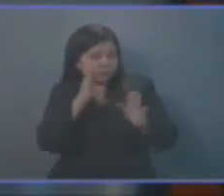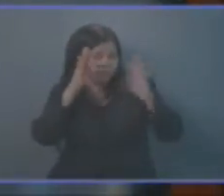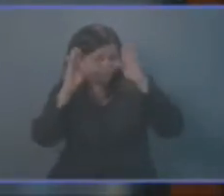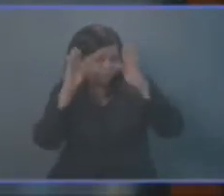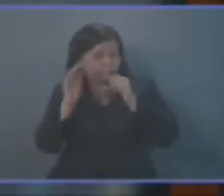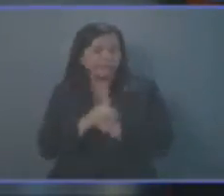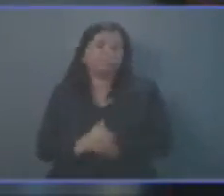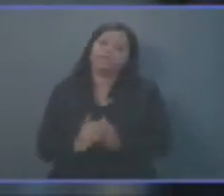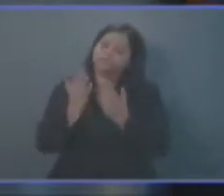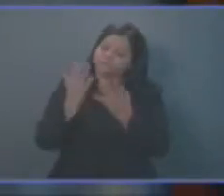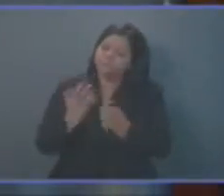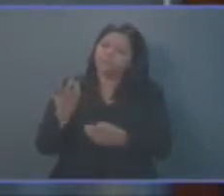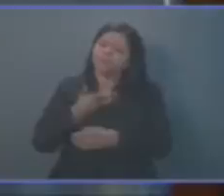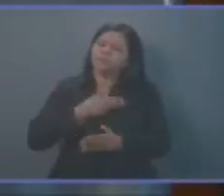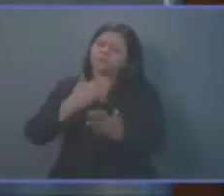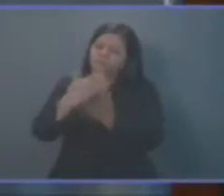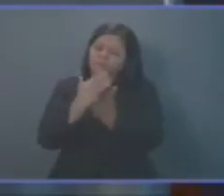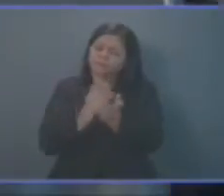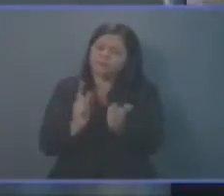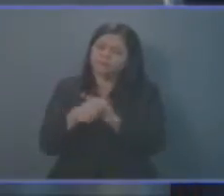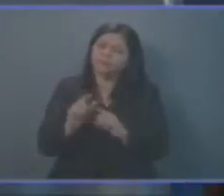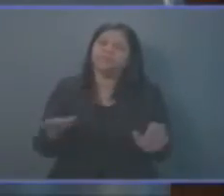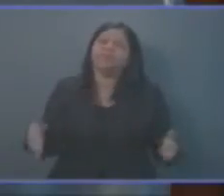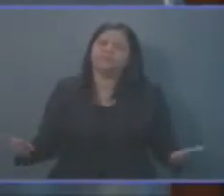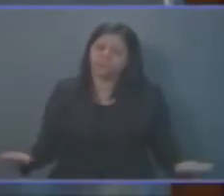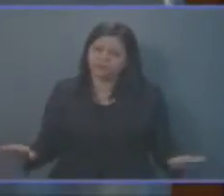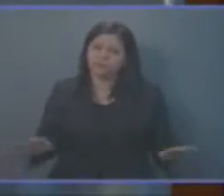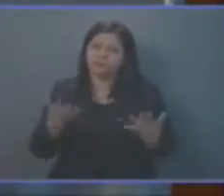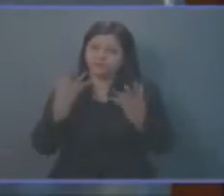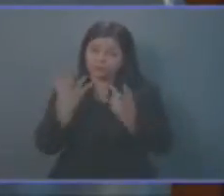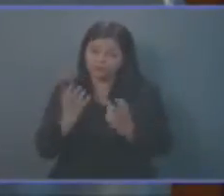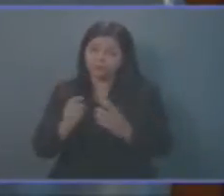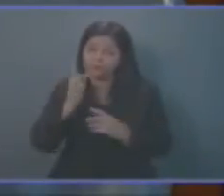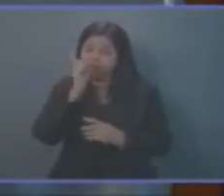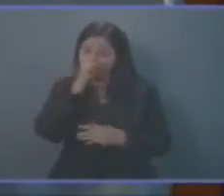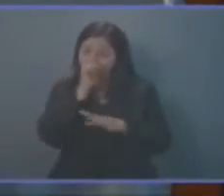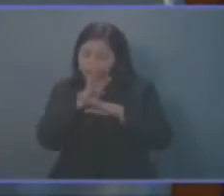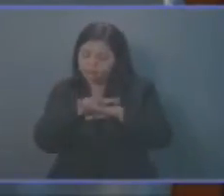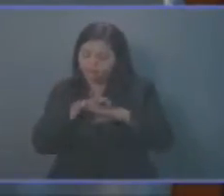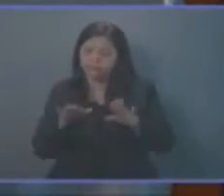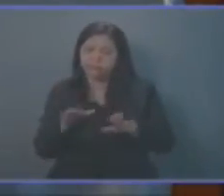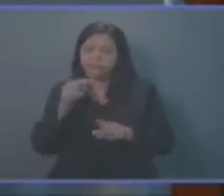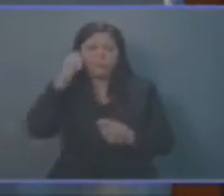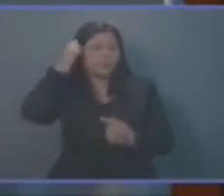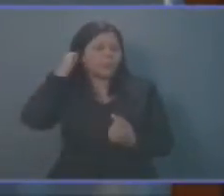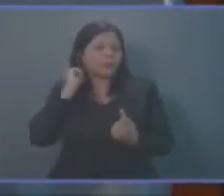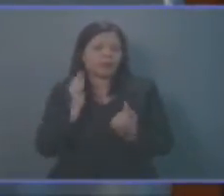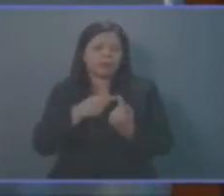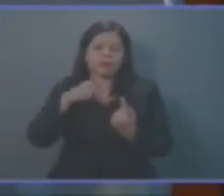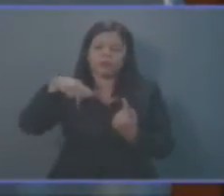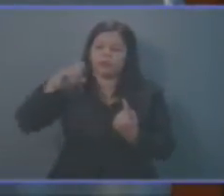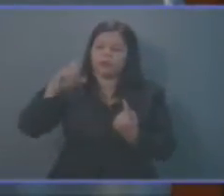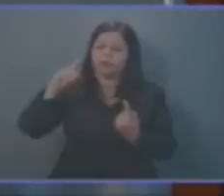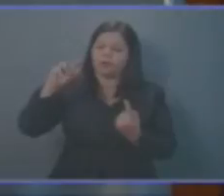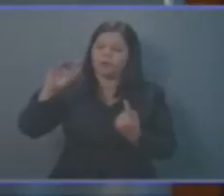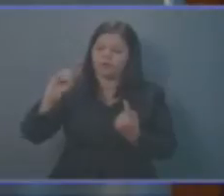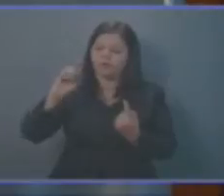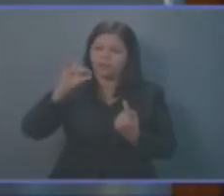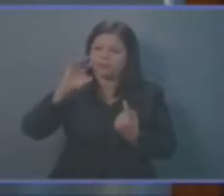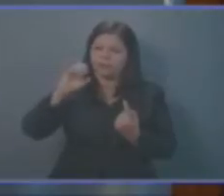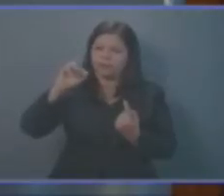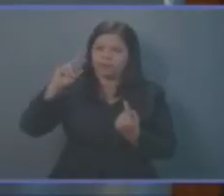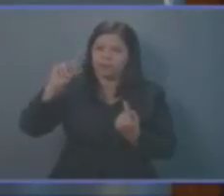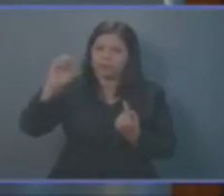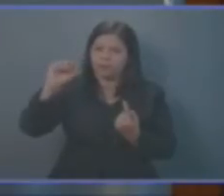Solicitarle modificación de agenda, presidente, en el sentido se incorpore en el minuto de silencio al señor Pedro Arnoldo Fernández de